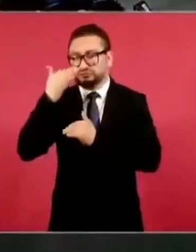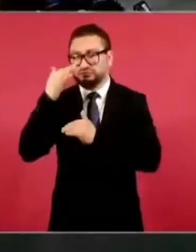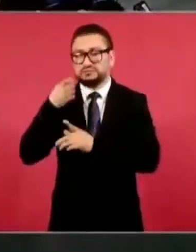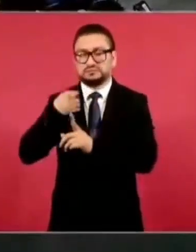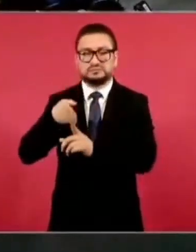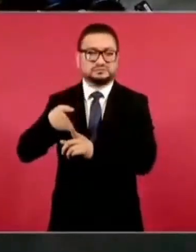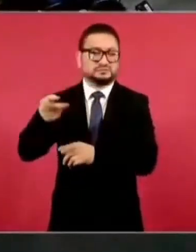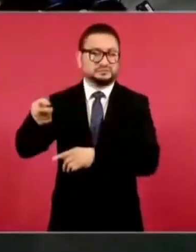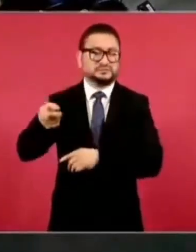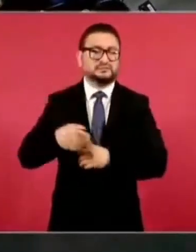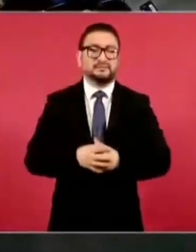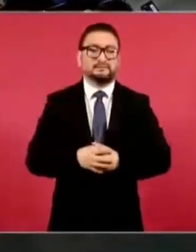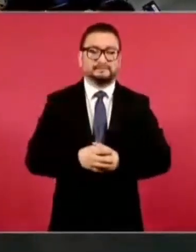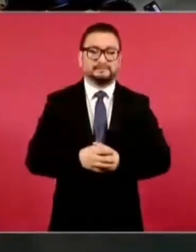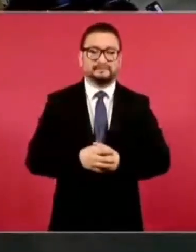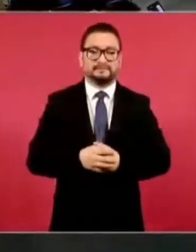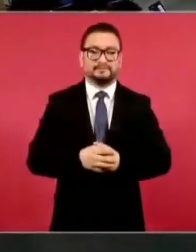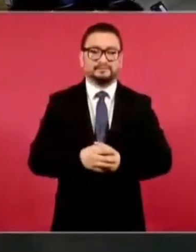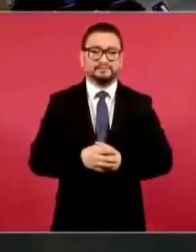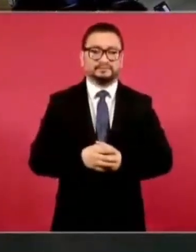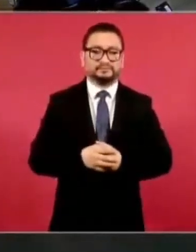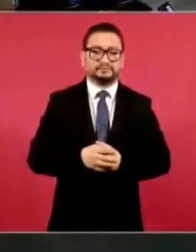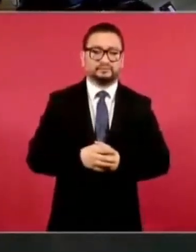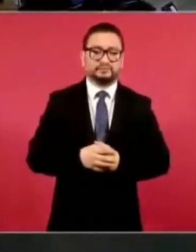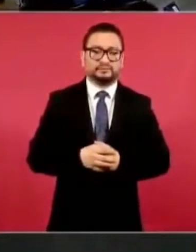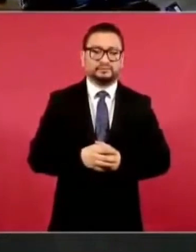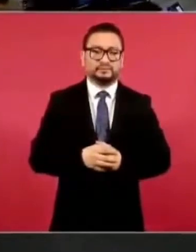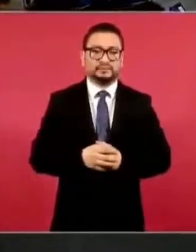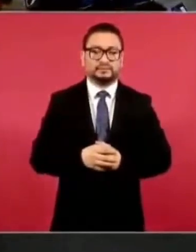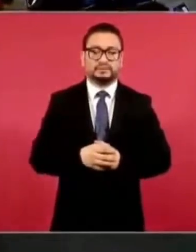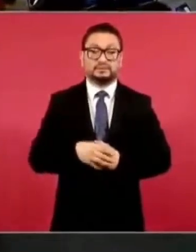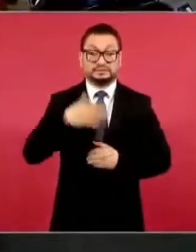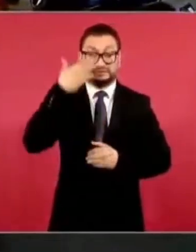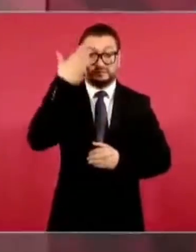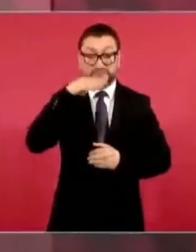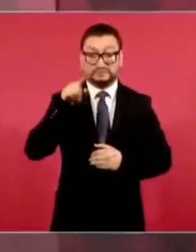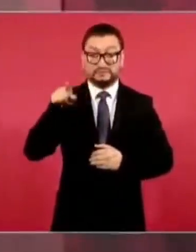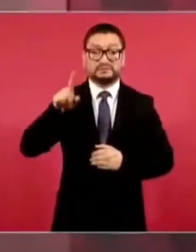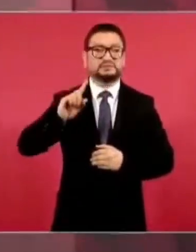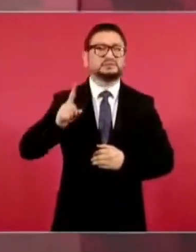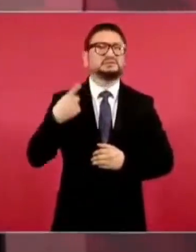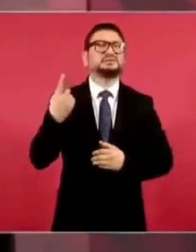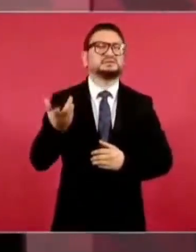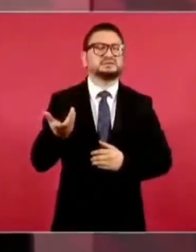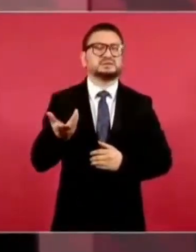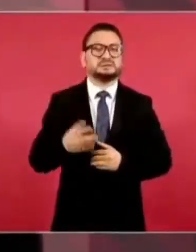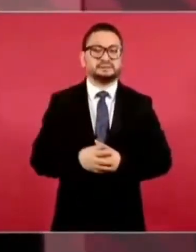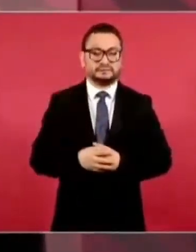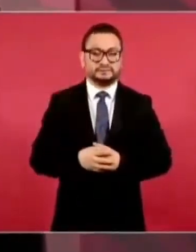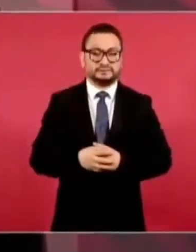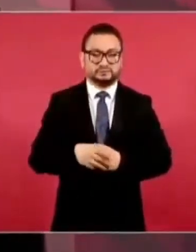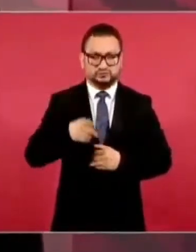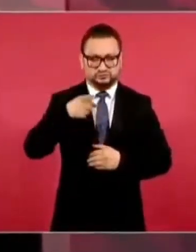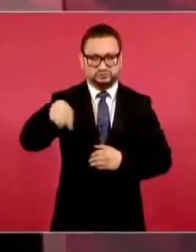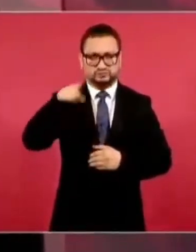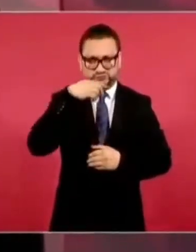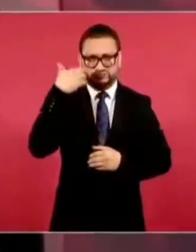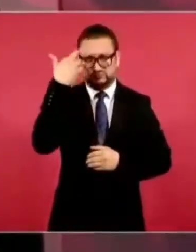¿Saben quién es? hagan una